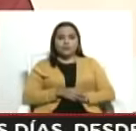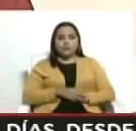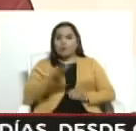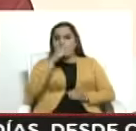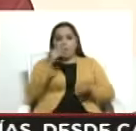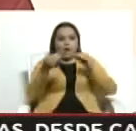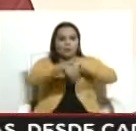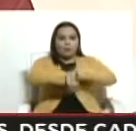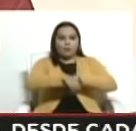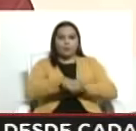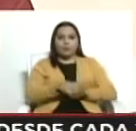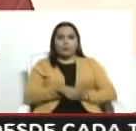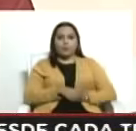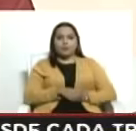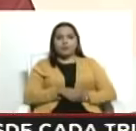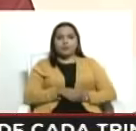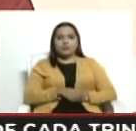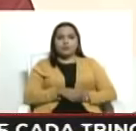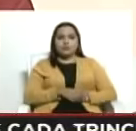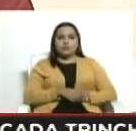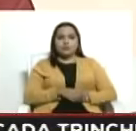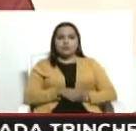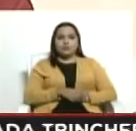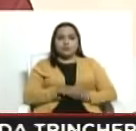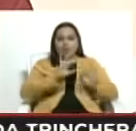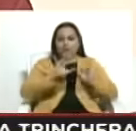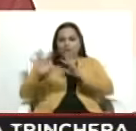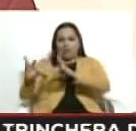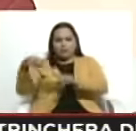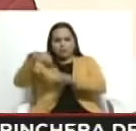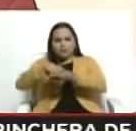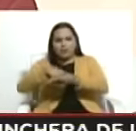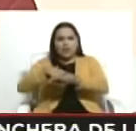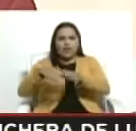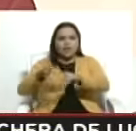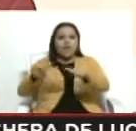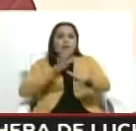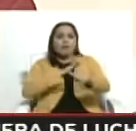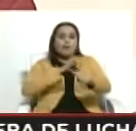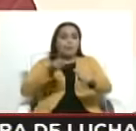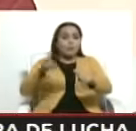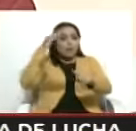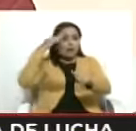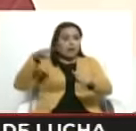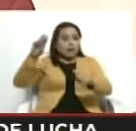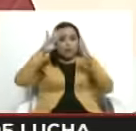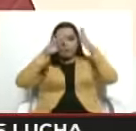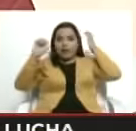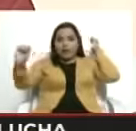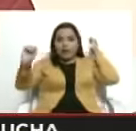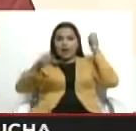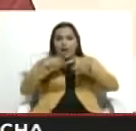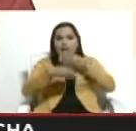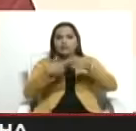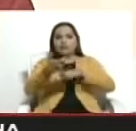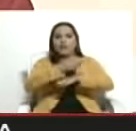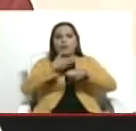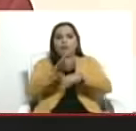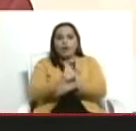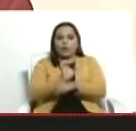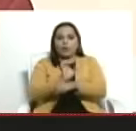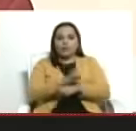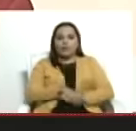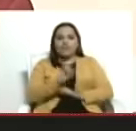Rechaza la toma violenta de territorio mexicano, pues territorio mexicano, de parte del gobierno ecuatoriano,